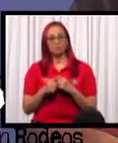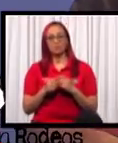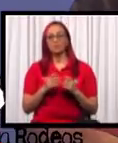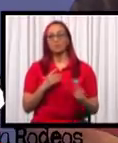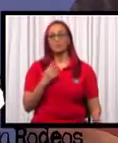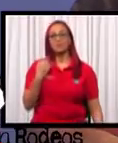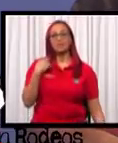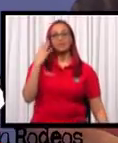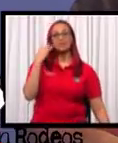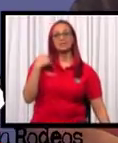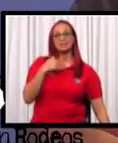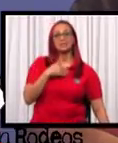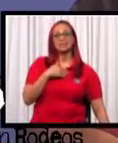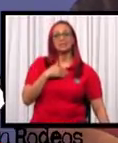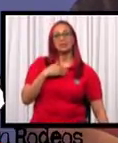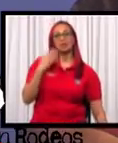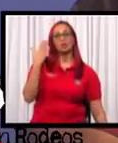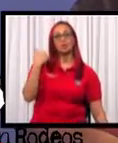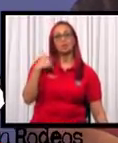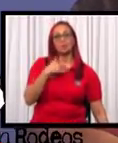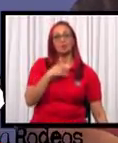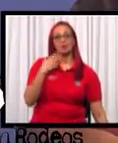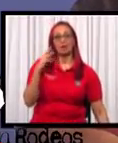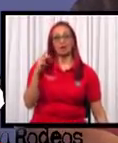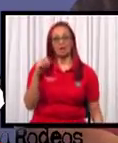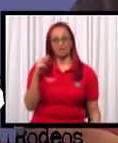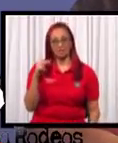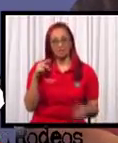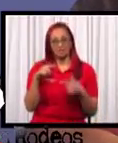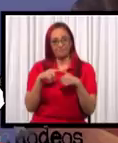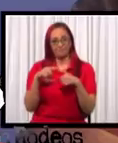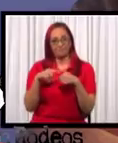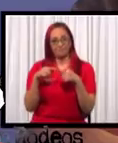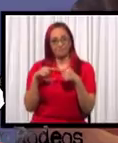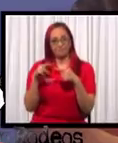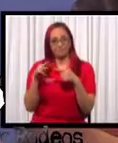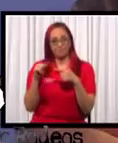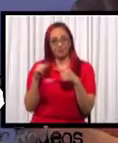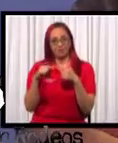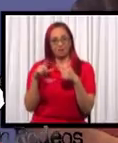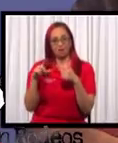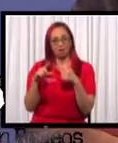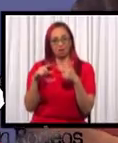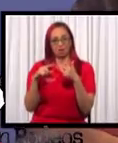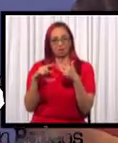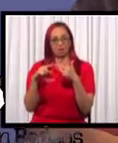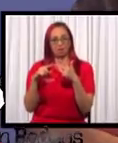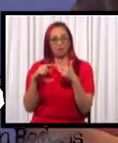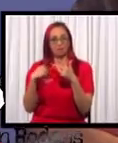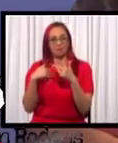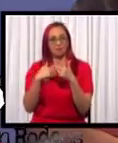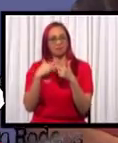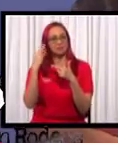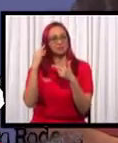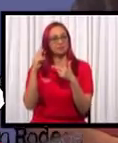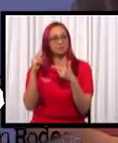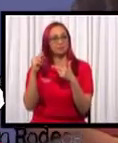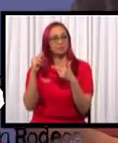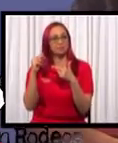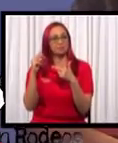ese momento de Comercio Exterior, doña Anabel, la ministra del MAC, doña Gloria Braham, y la ministra del MEI, que era doña Maya